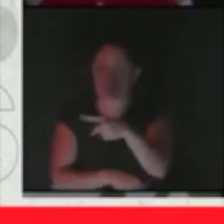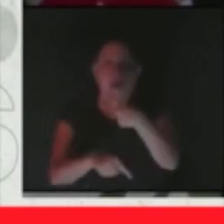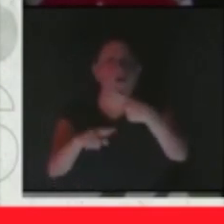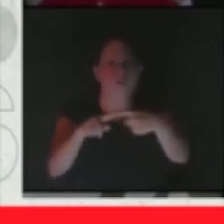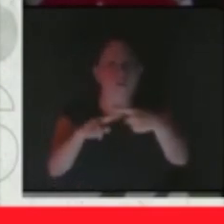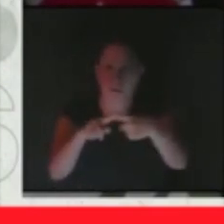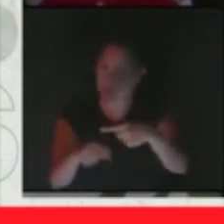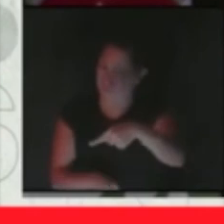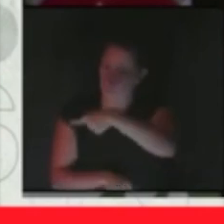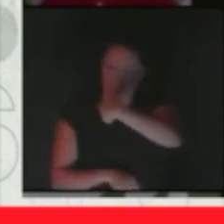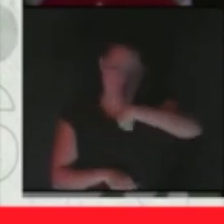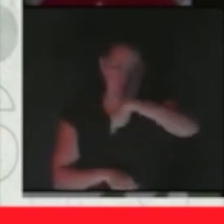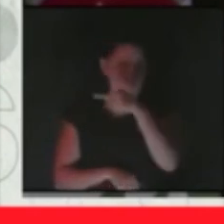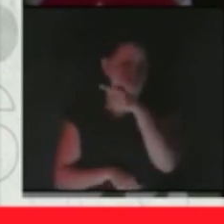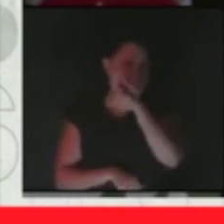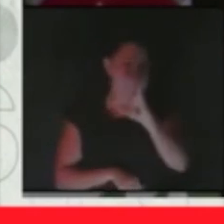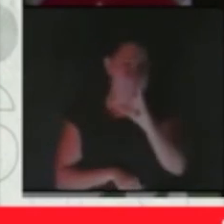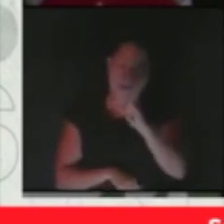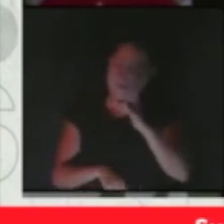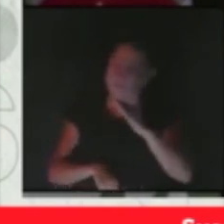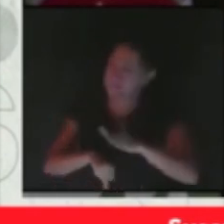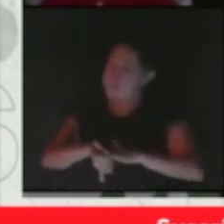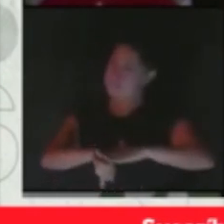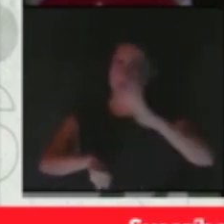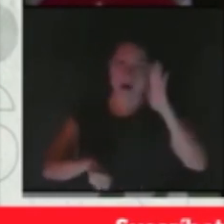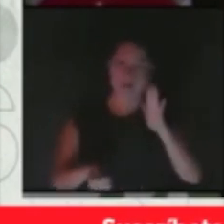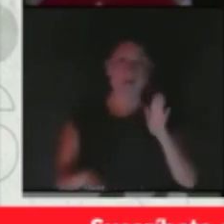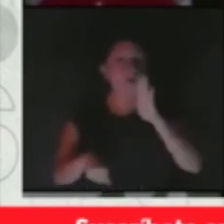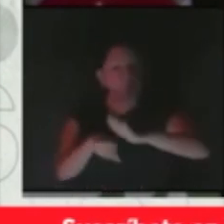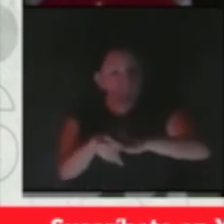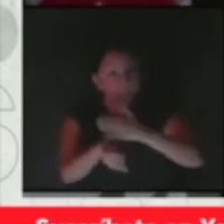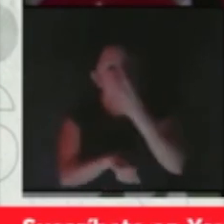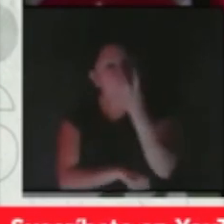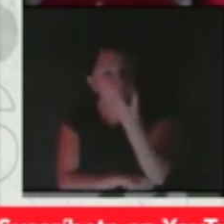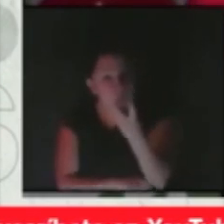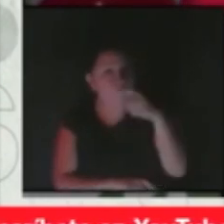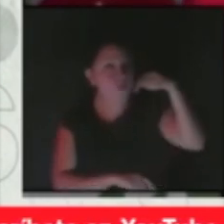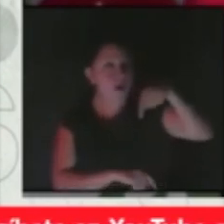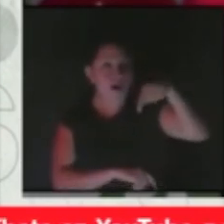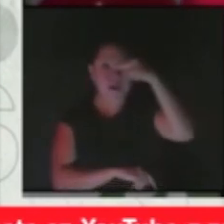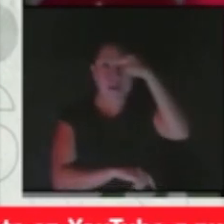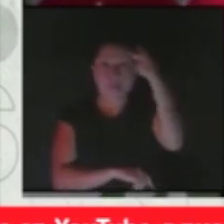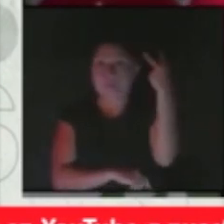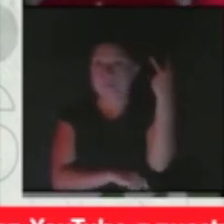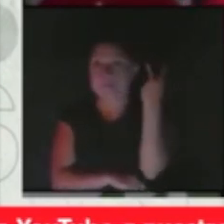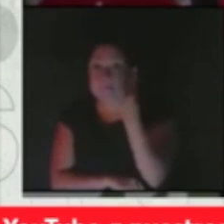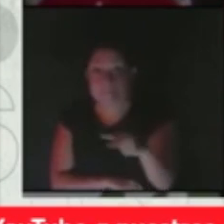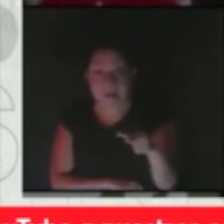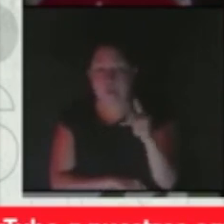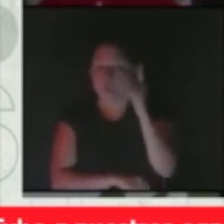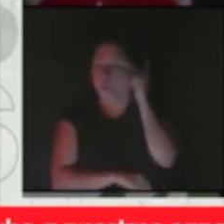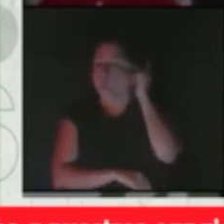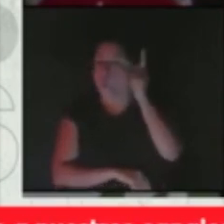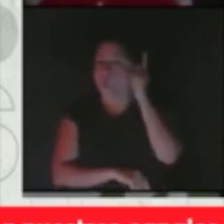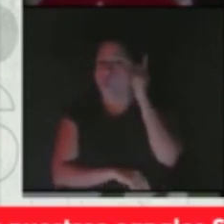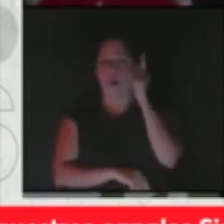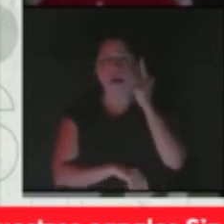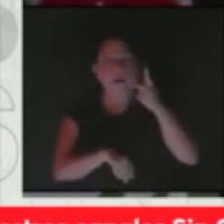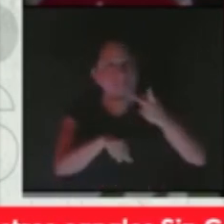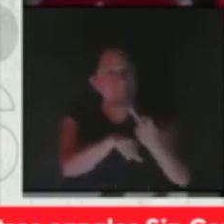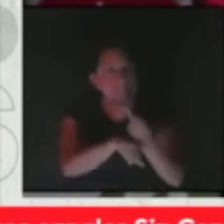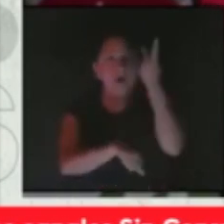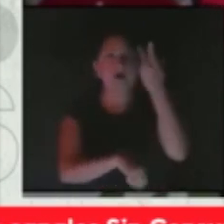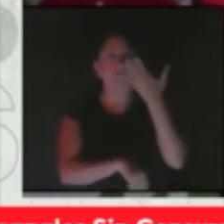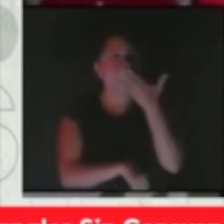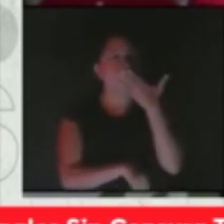Por eso, lo mejor que a México le puede pasar es que el PRI regrese y vuelva a